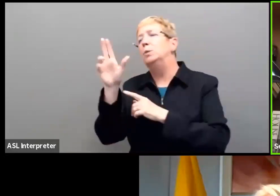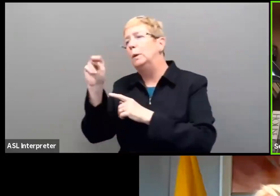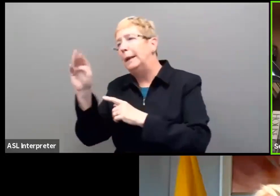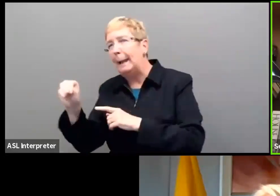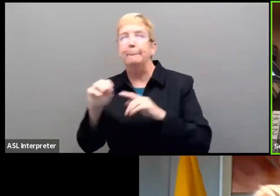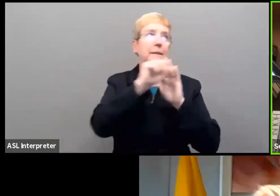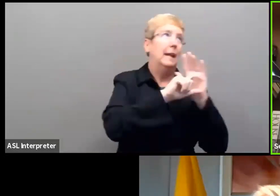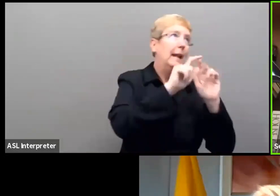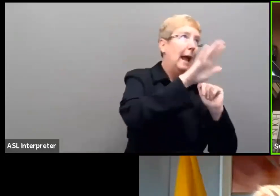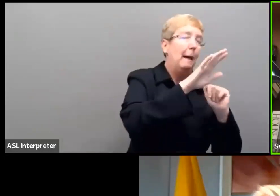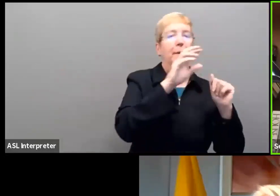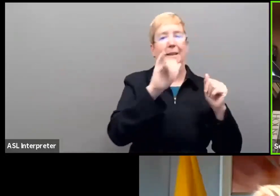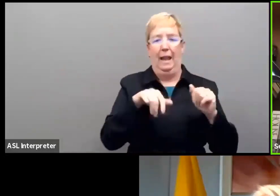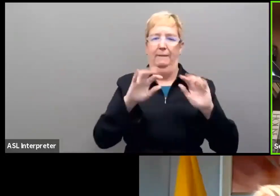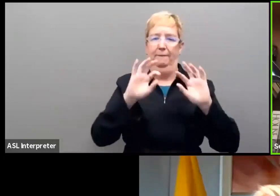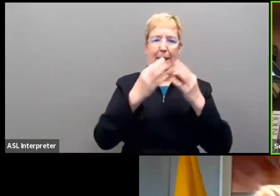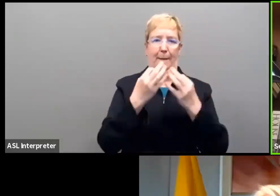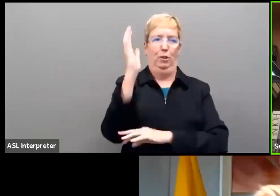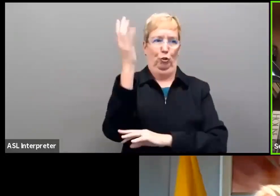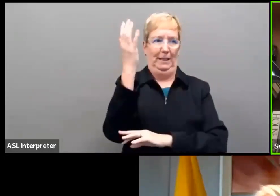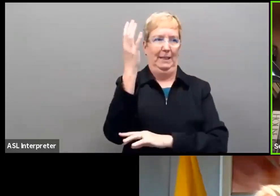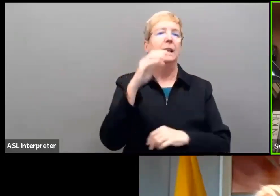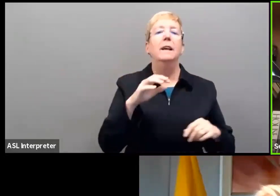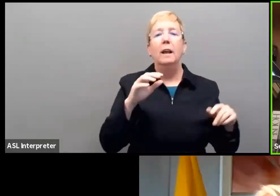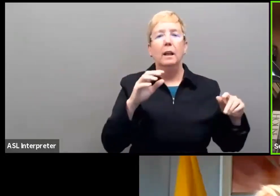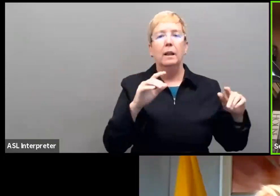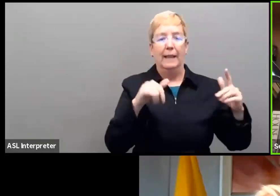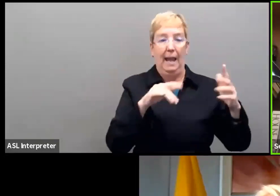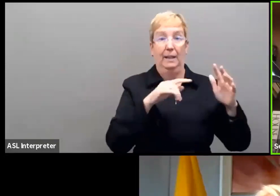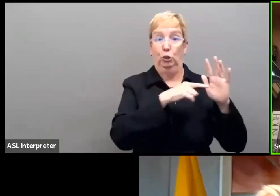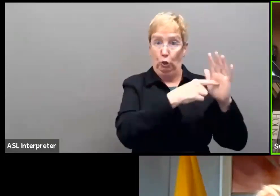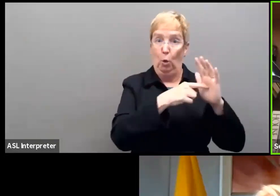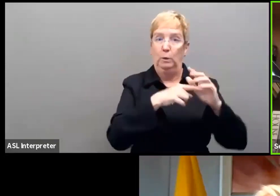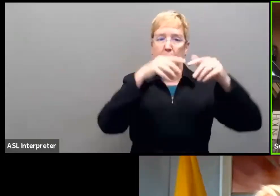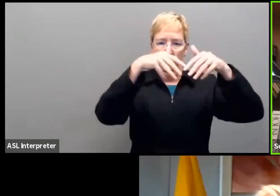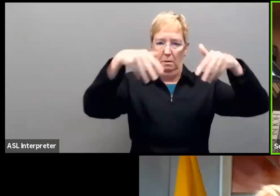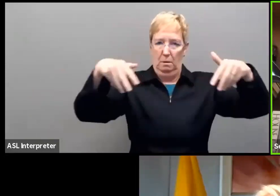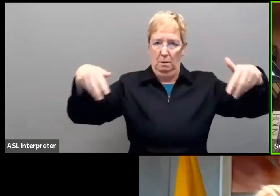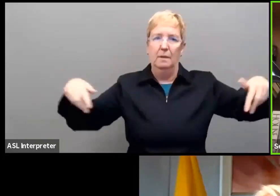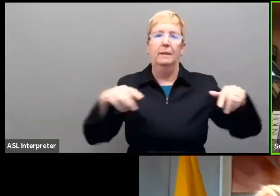Pero sí, sí los estamos alentando a todos los cuerpos locales de gobierno a que sigan,